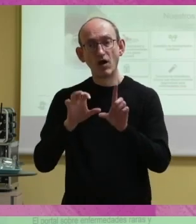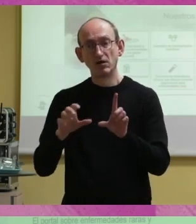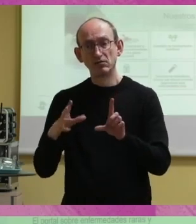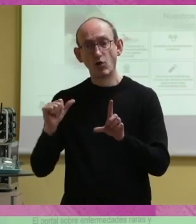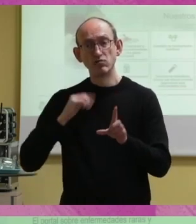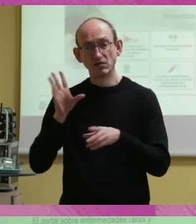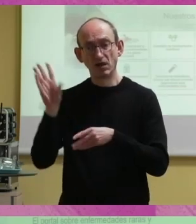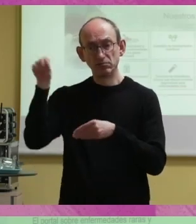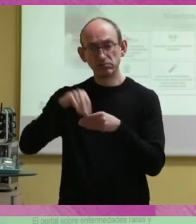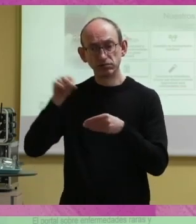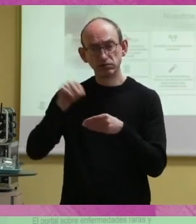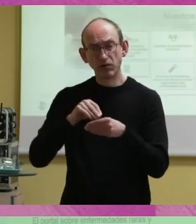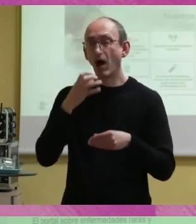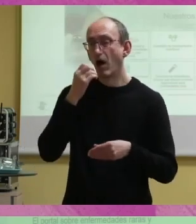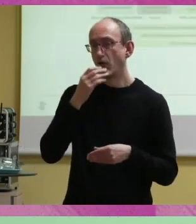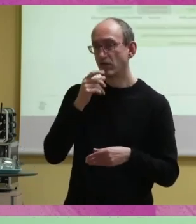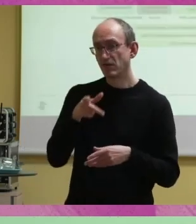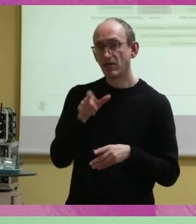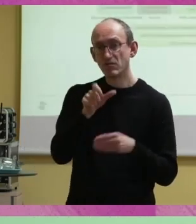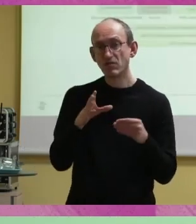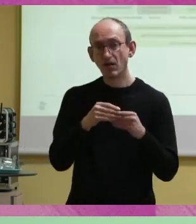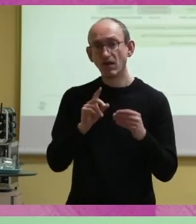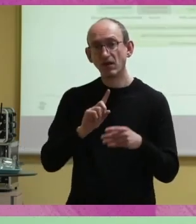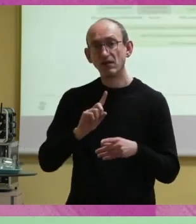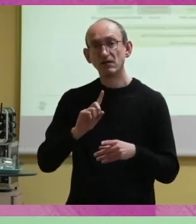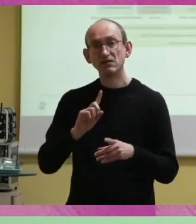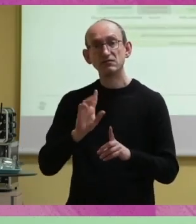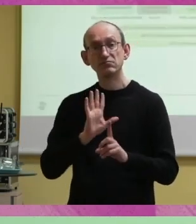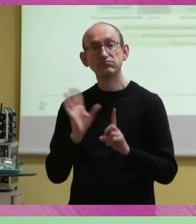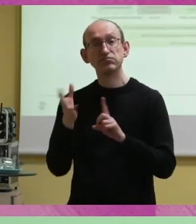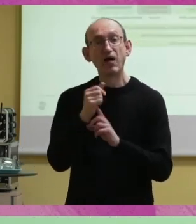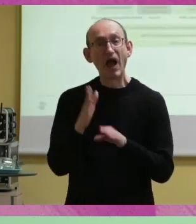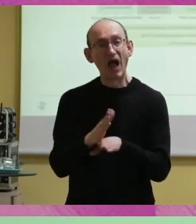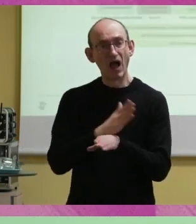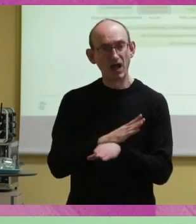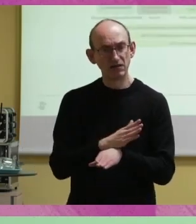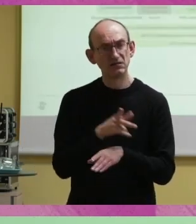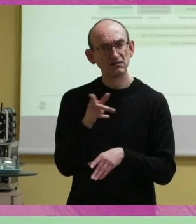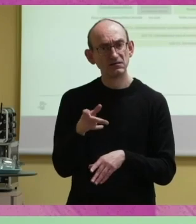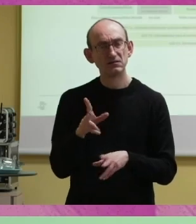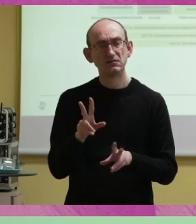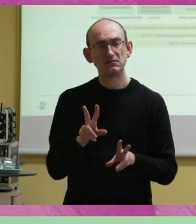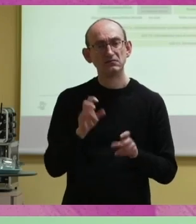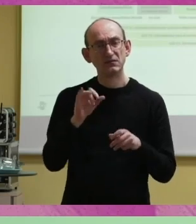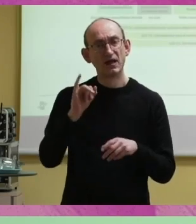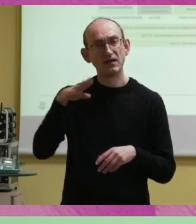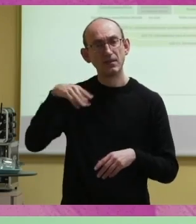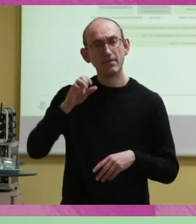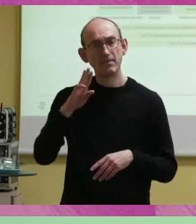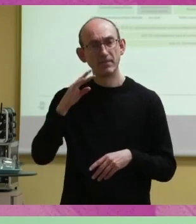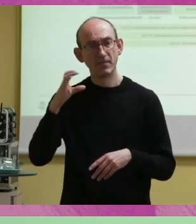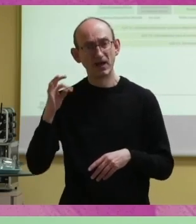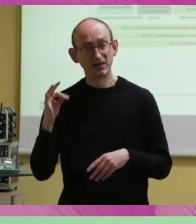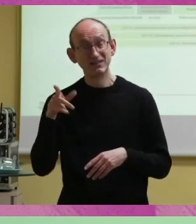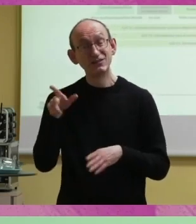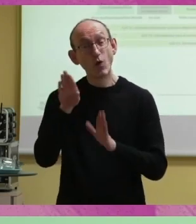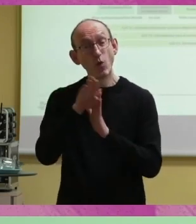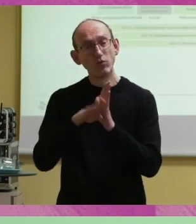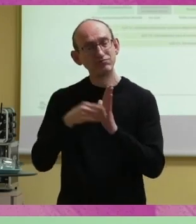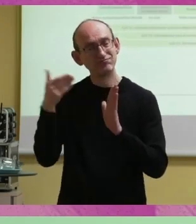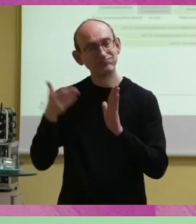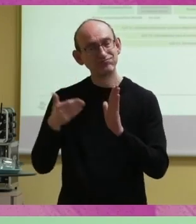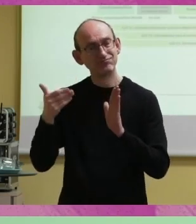bien, vamos bien, así localizaremos antes a los pacientes. Iniciativas como Impact, que como sabéis es un programa muy